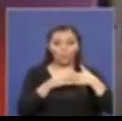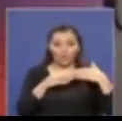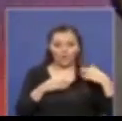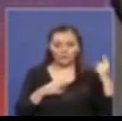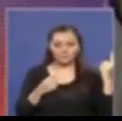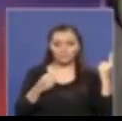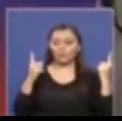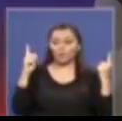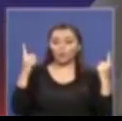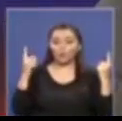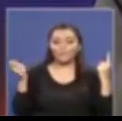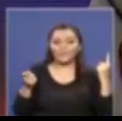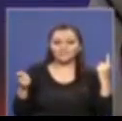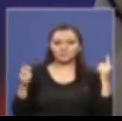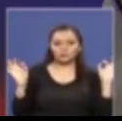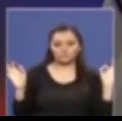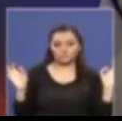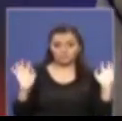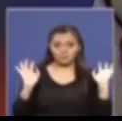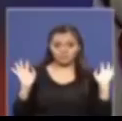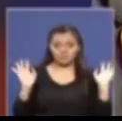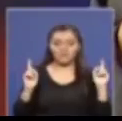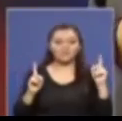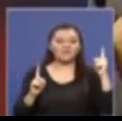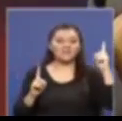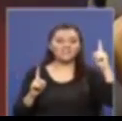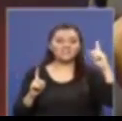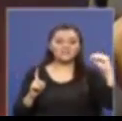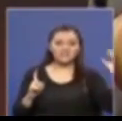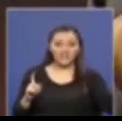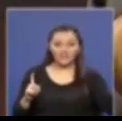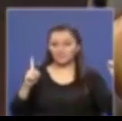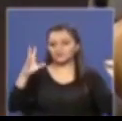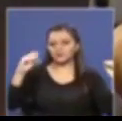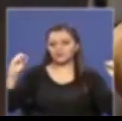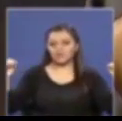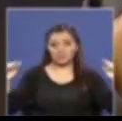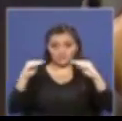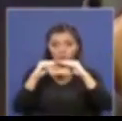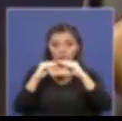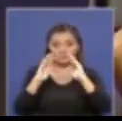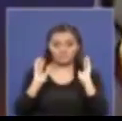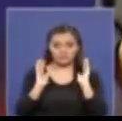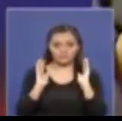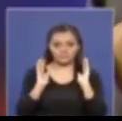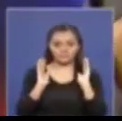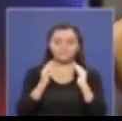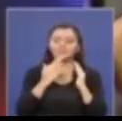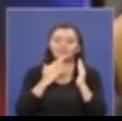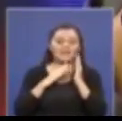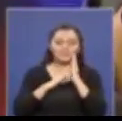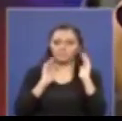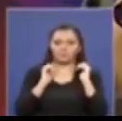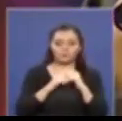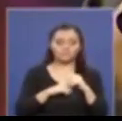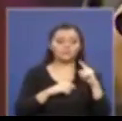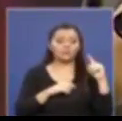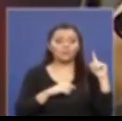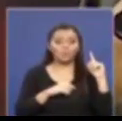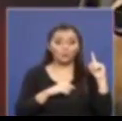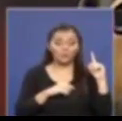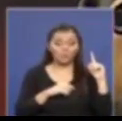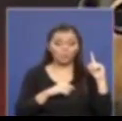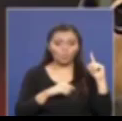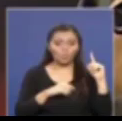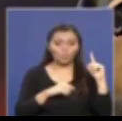Significaba que valía 100 dólares en Ecuador. Pero si ahora el peso ya no es un peso, un dólar, es un ejemplo ficticio, sino